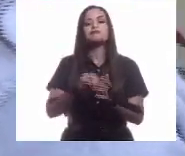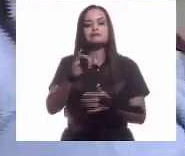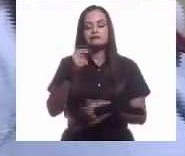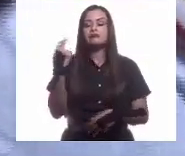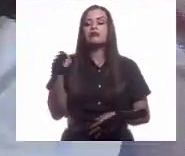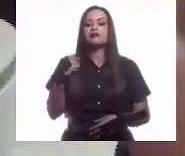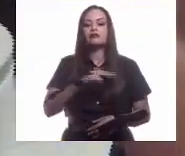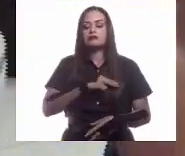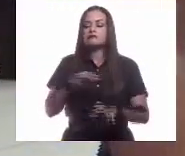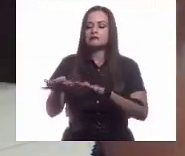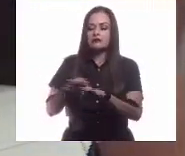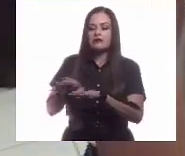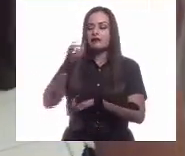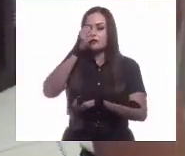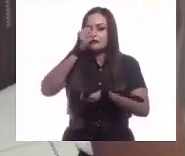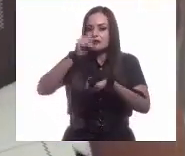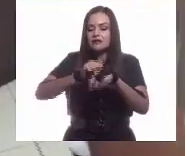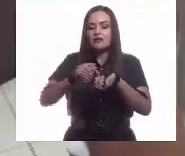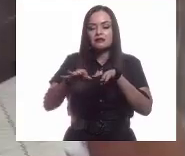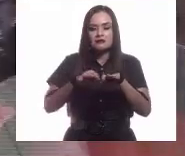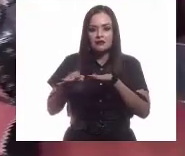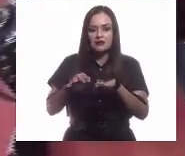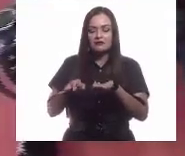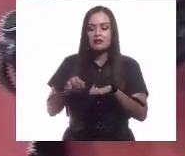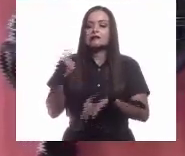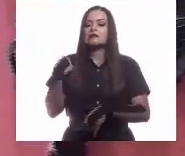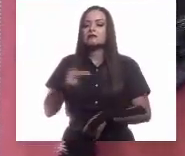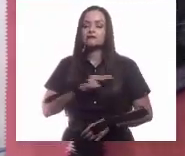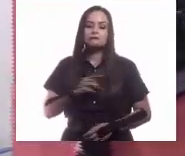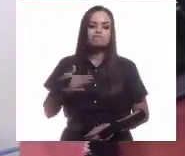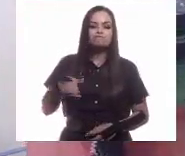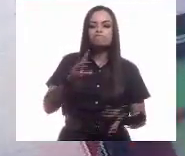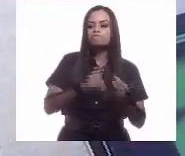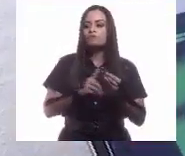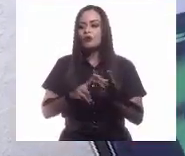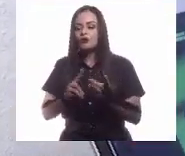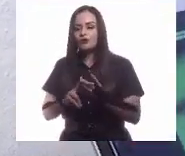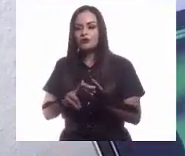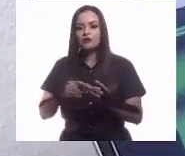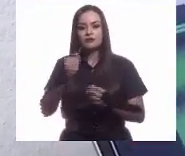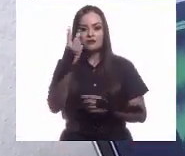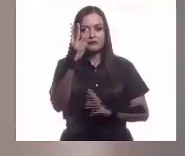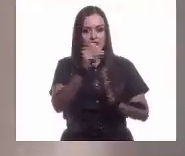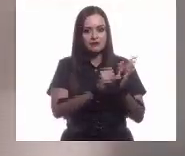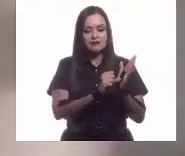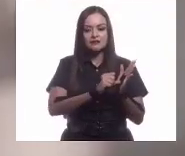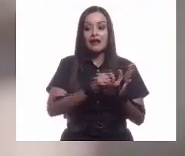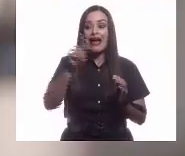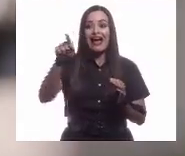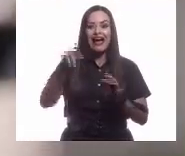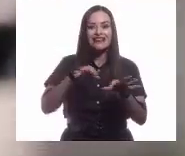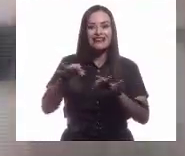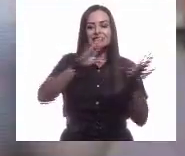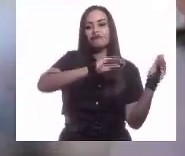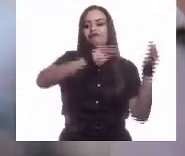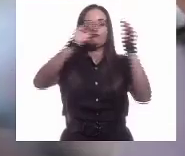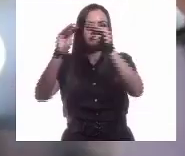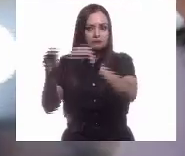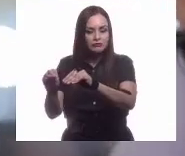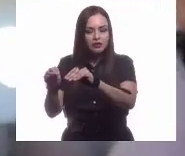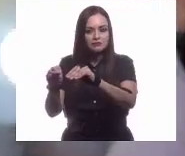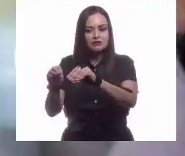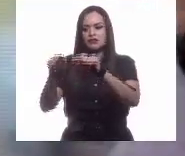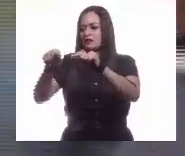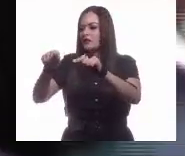de la Secretaría del Trabajo, ubicamos un espacio a donde 3 meses después los podemos colocar en un empleo formal para